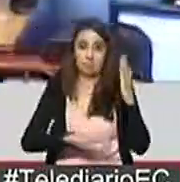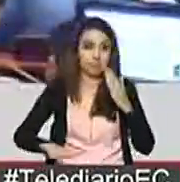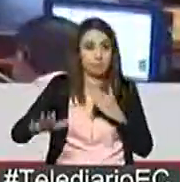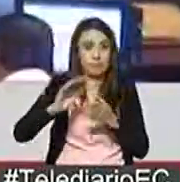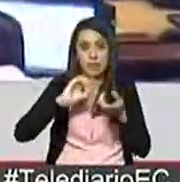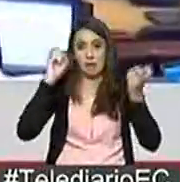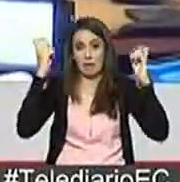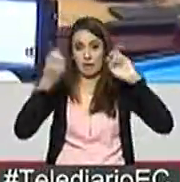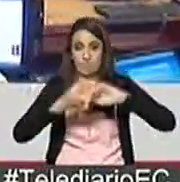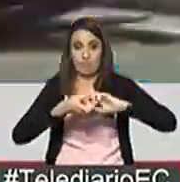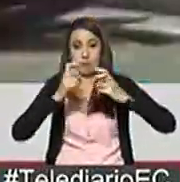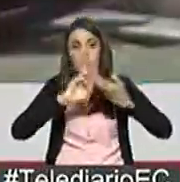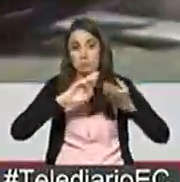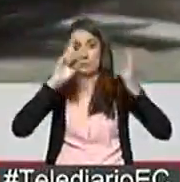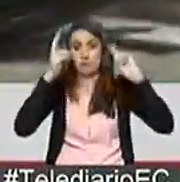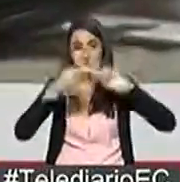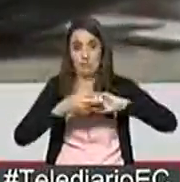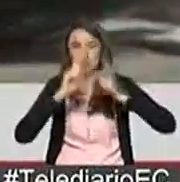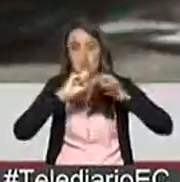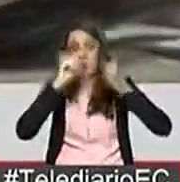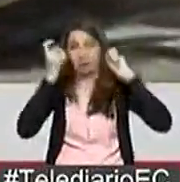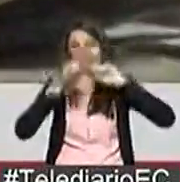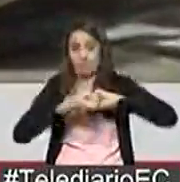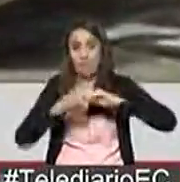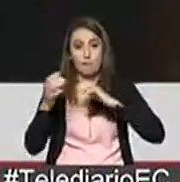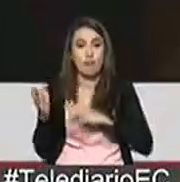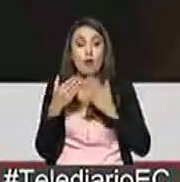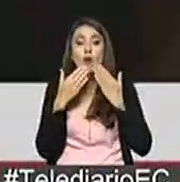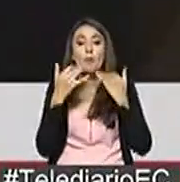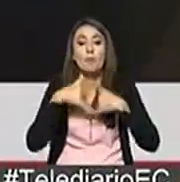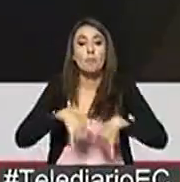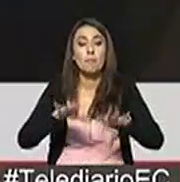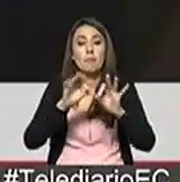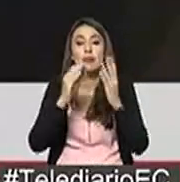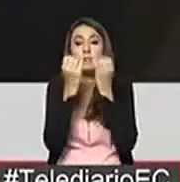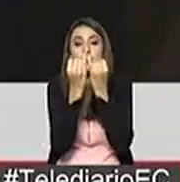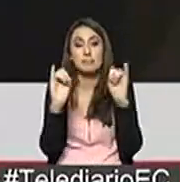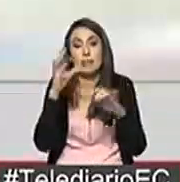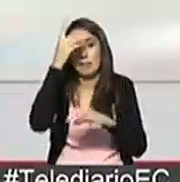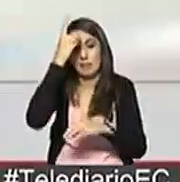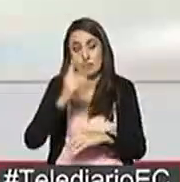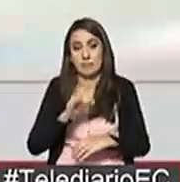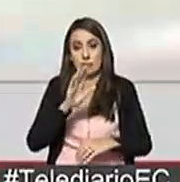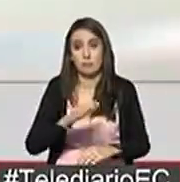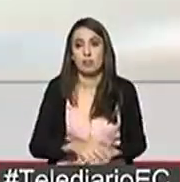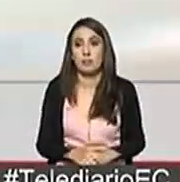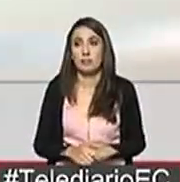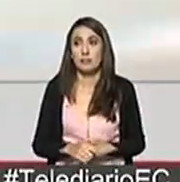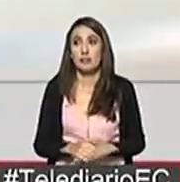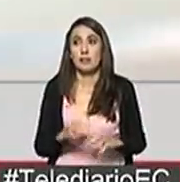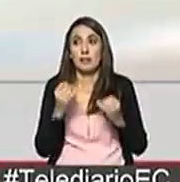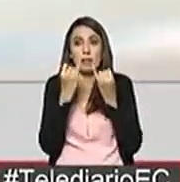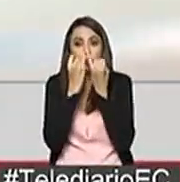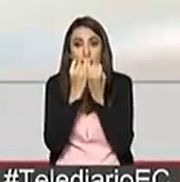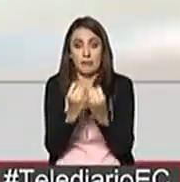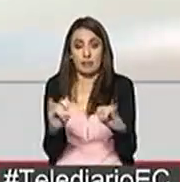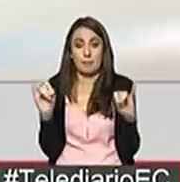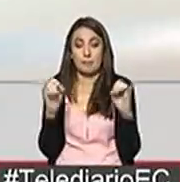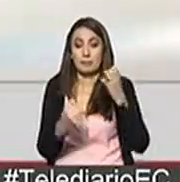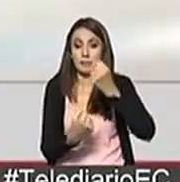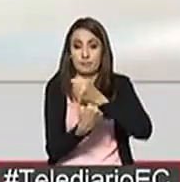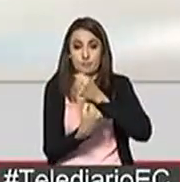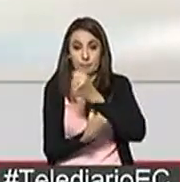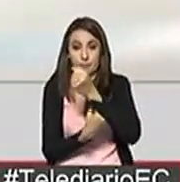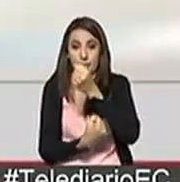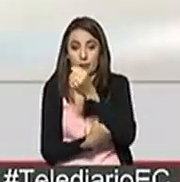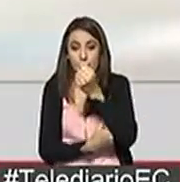reformas en el manejo del Banco Central para recuperar su independencia en la toma de decisiones. Independencia para fortalecer la institucionalidad